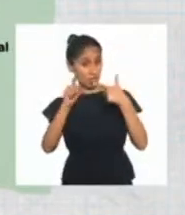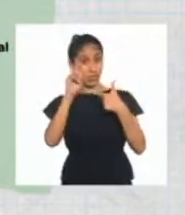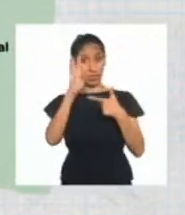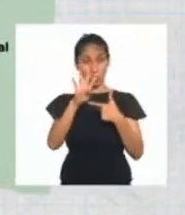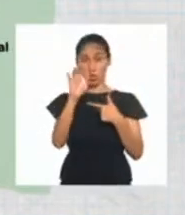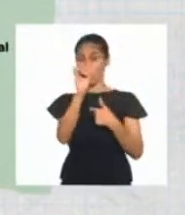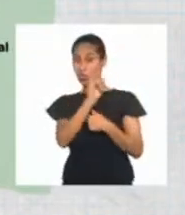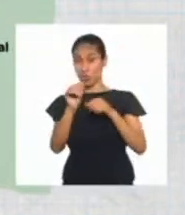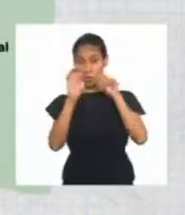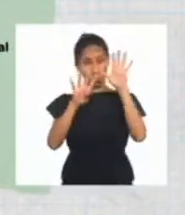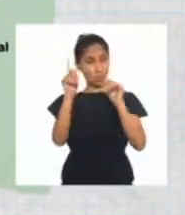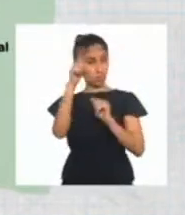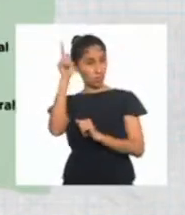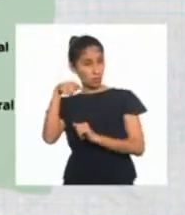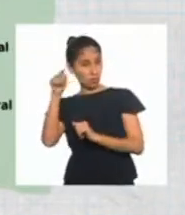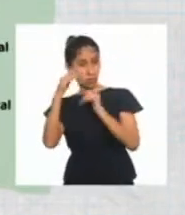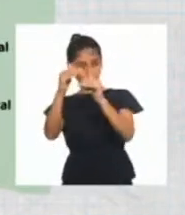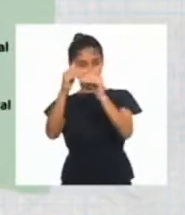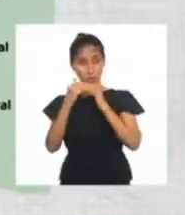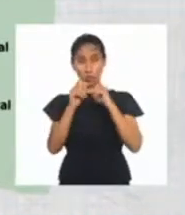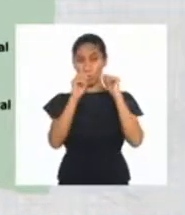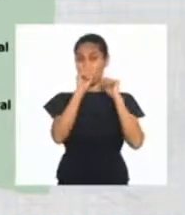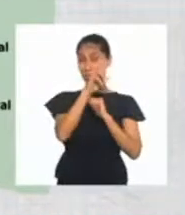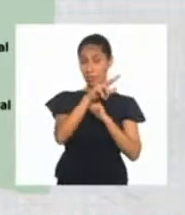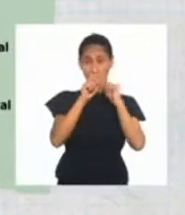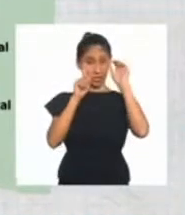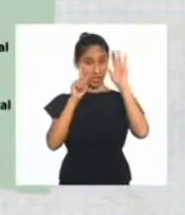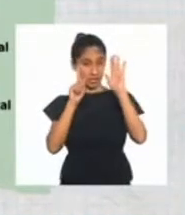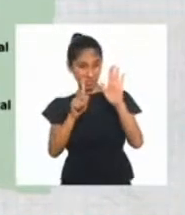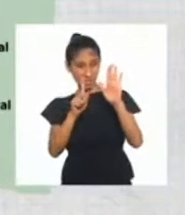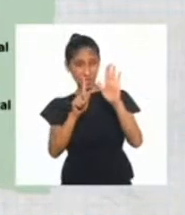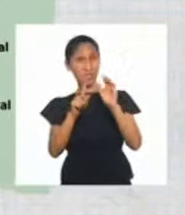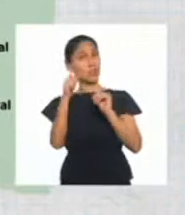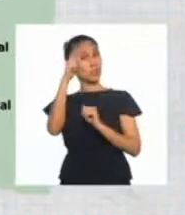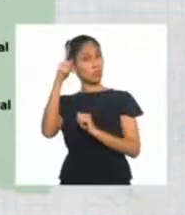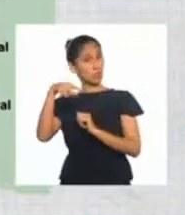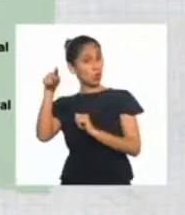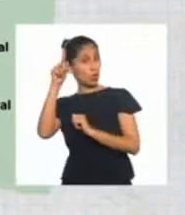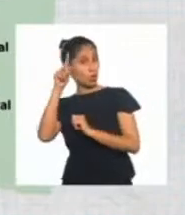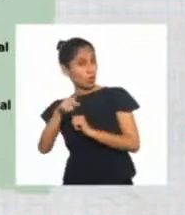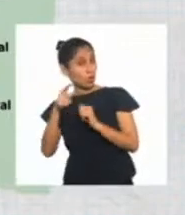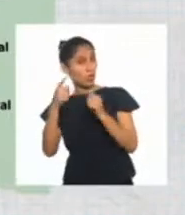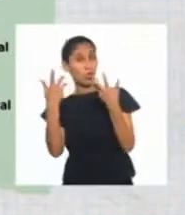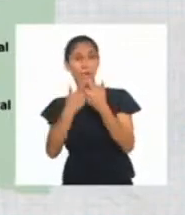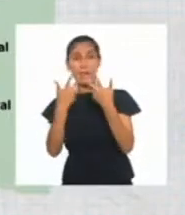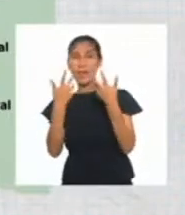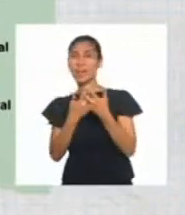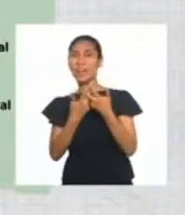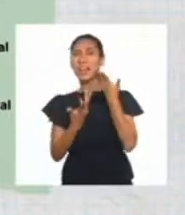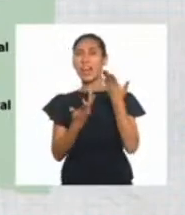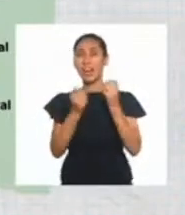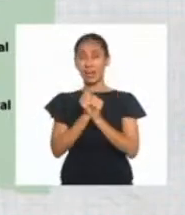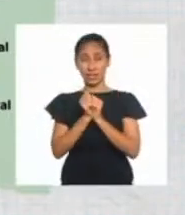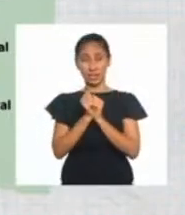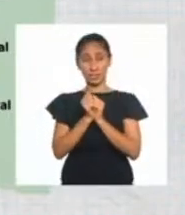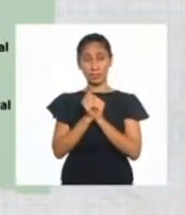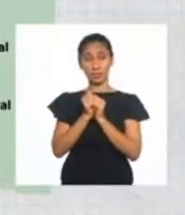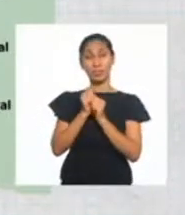igual a 9%, o 36% anual es equivalente a 18% semestral, es